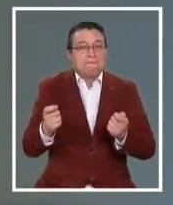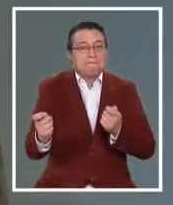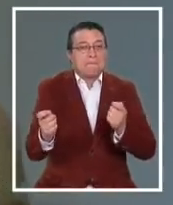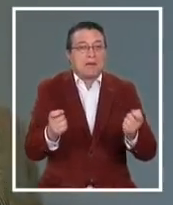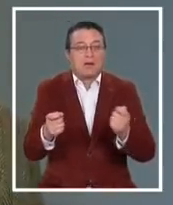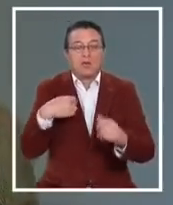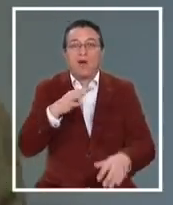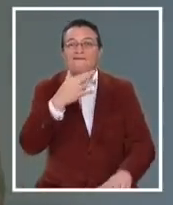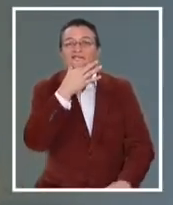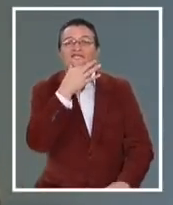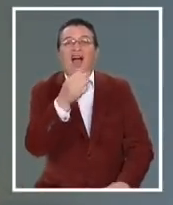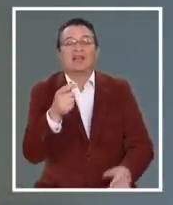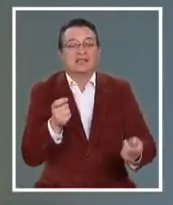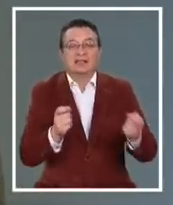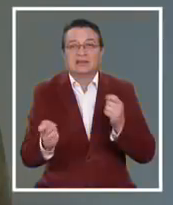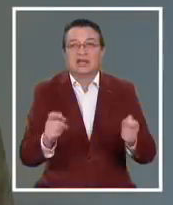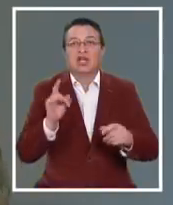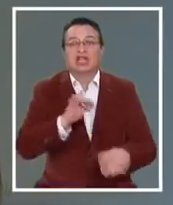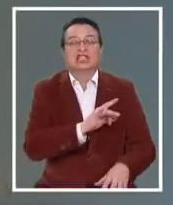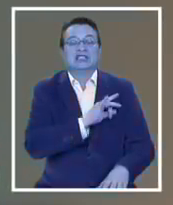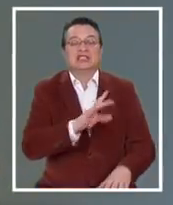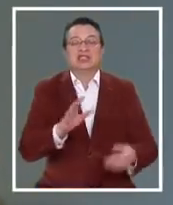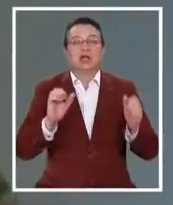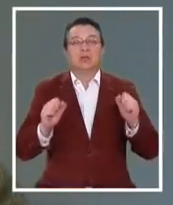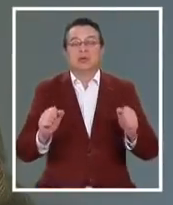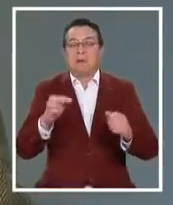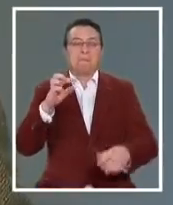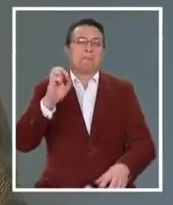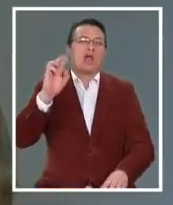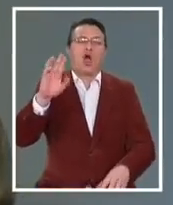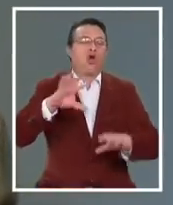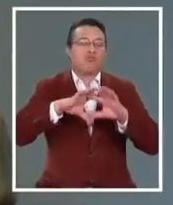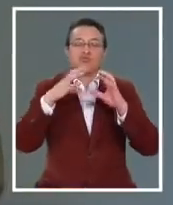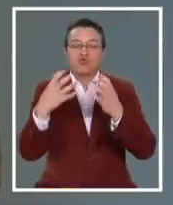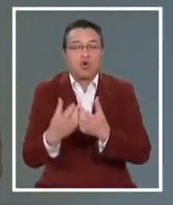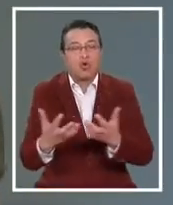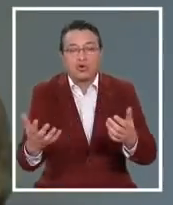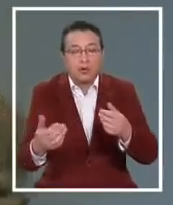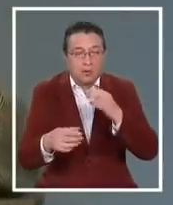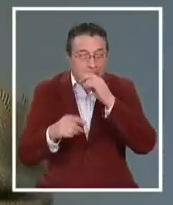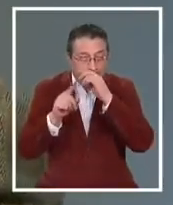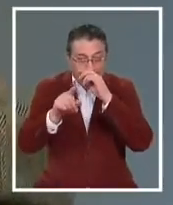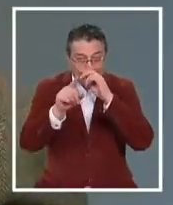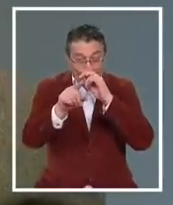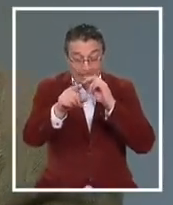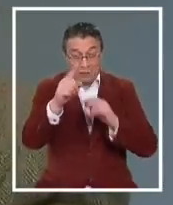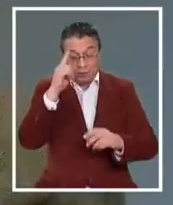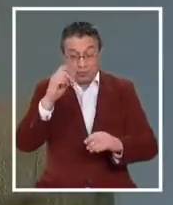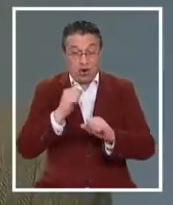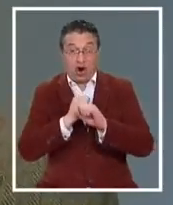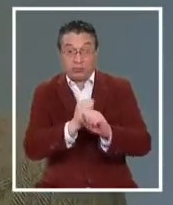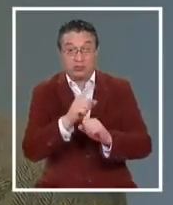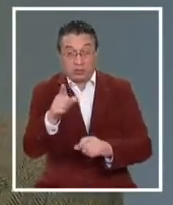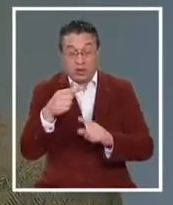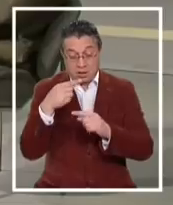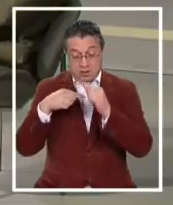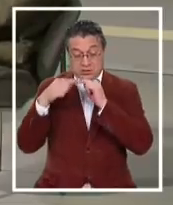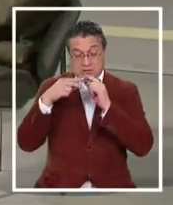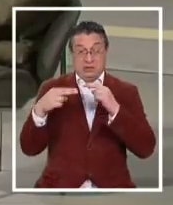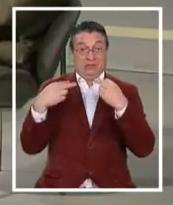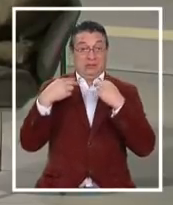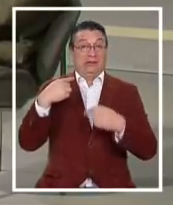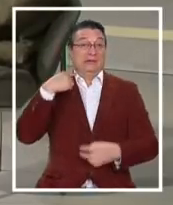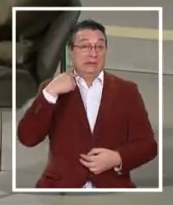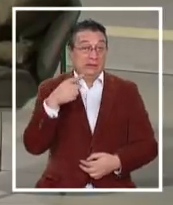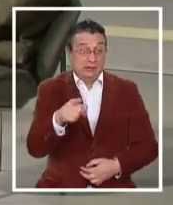esto fuese fácil, como si Chile fuese de los países que lo ha hecho peor en el mundo. Matías, desde la oposición, ¿tienen alguna autocrítica? Partí